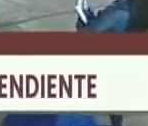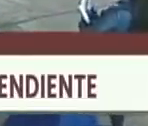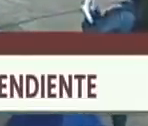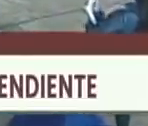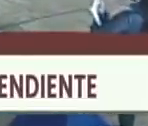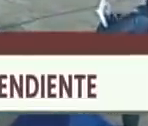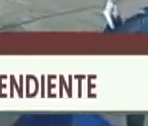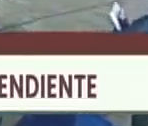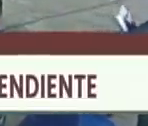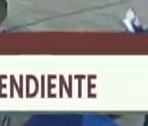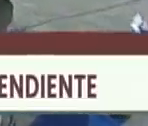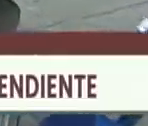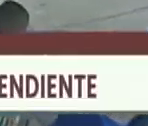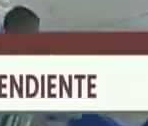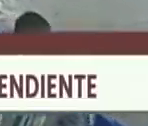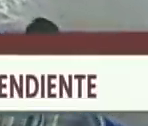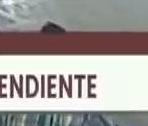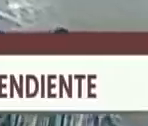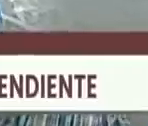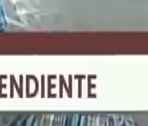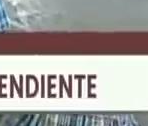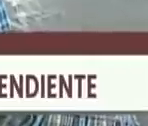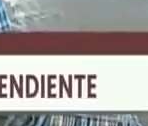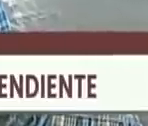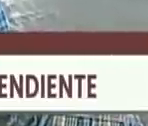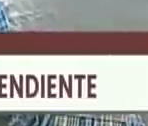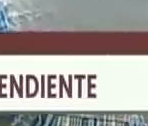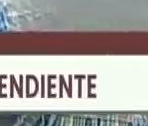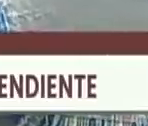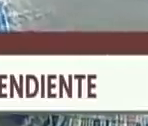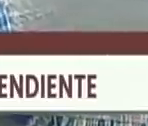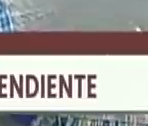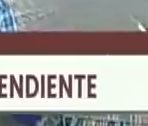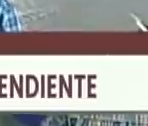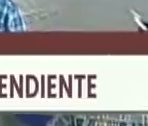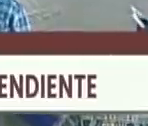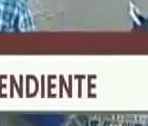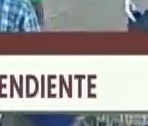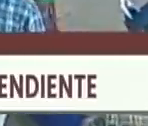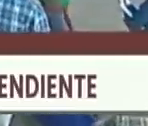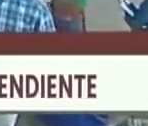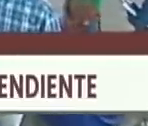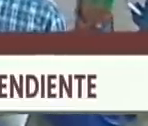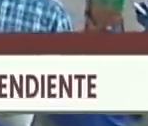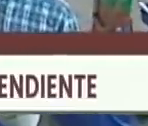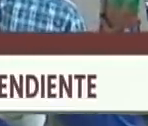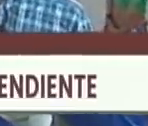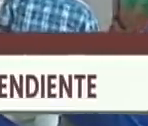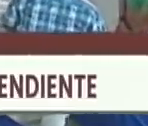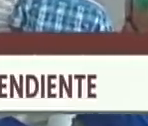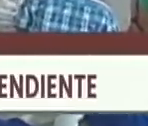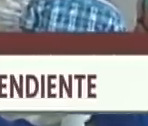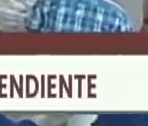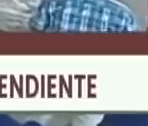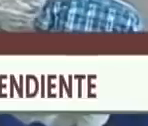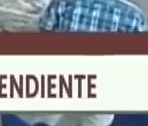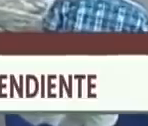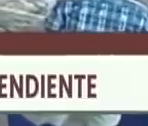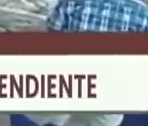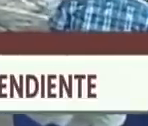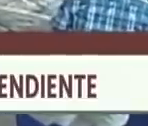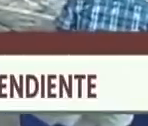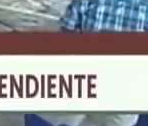joroperos que le gusta zapatear. Tiquiti, tiquiti, tiquiti. Ahí vemos al presidente de la República compartiendo con este